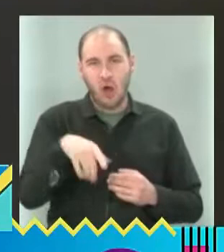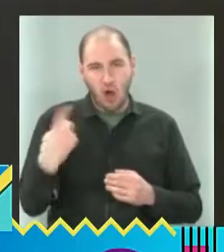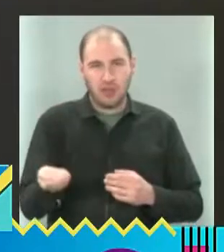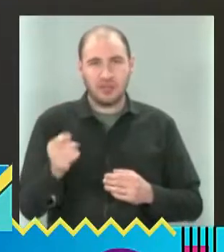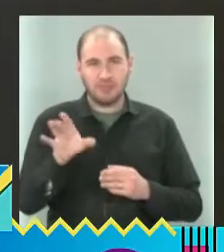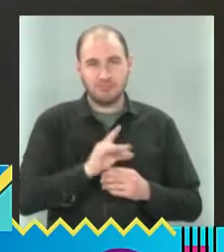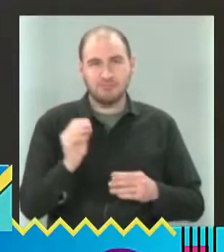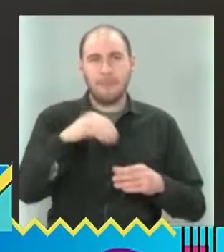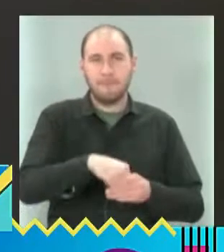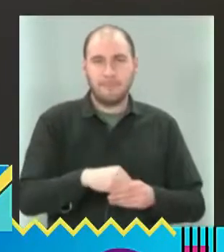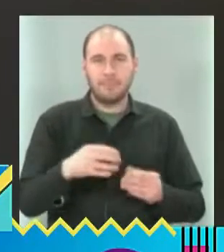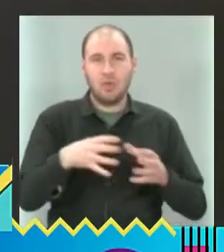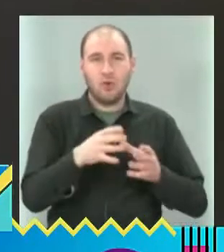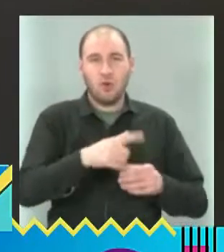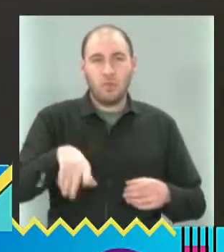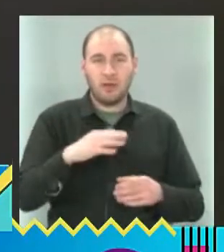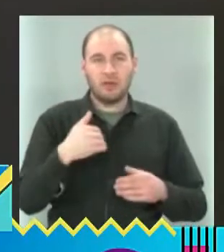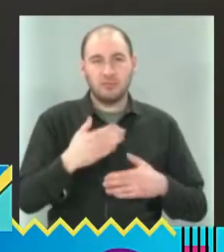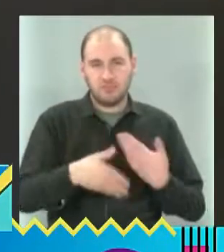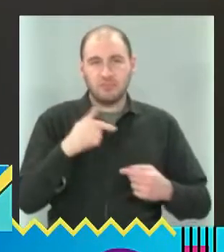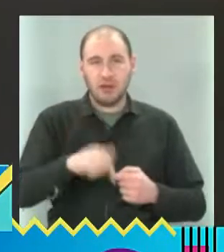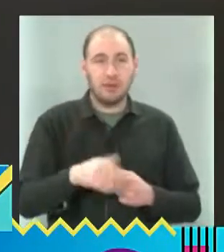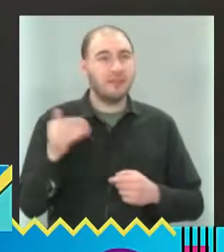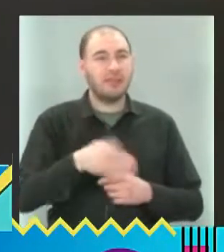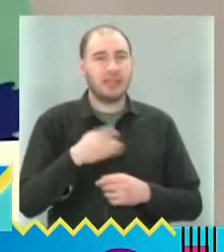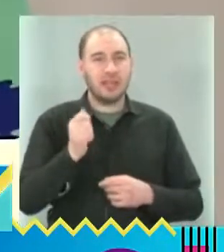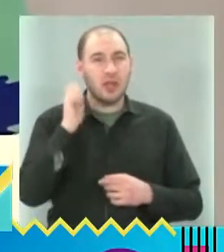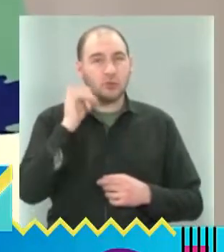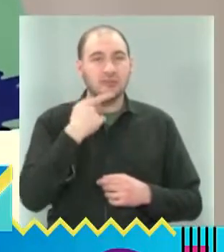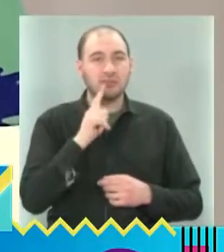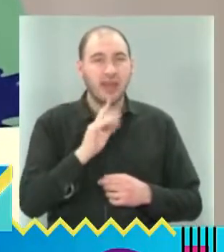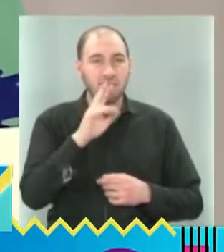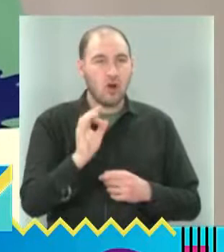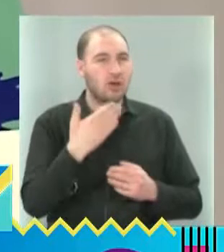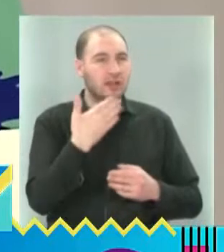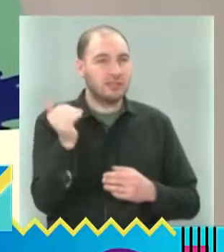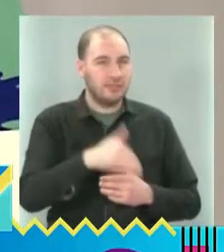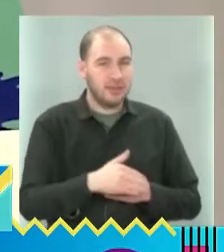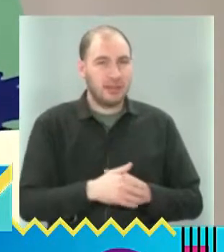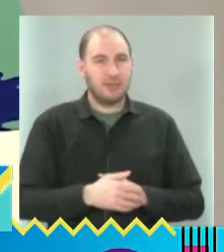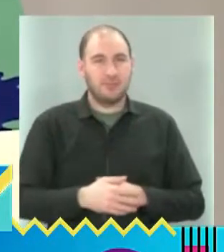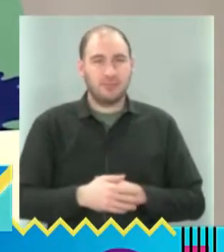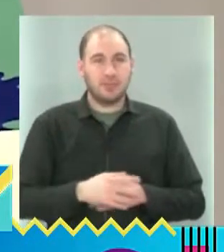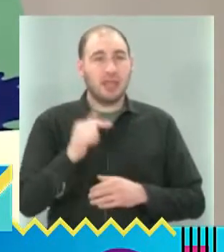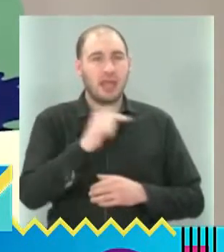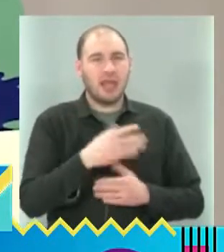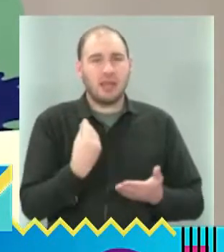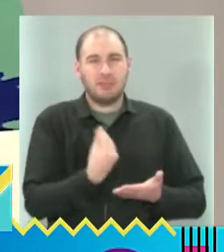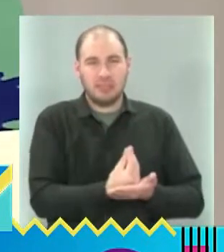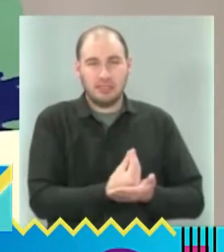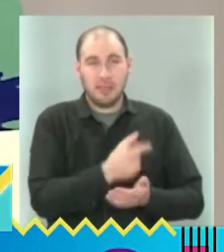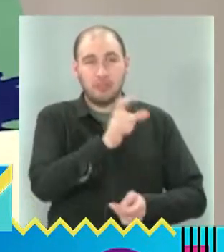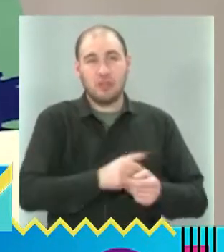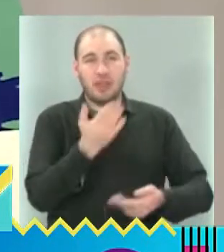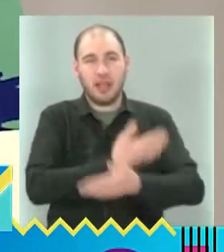un integrante más de este equipo, del que sale a jugar hoy. Está con nosotros Gustavo Arce. Muchas gracias, Gustavo, por estar acá. Él es representante de